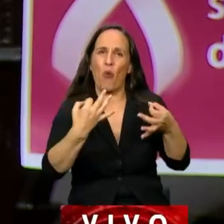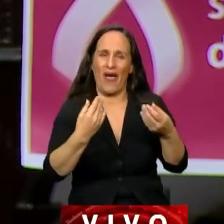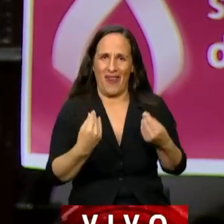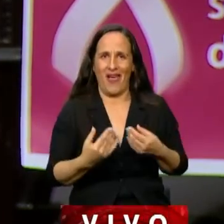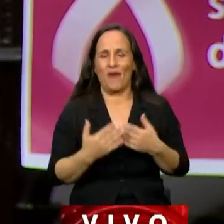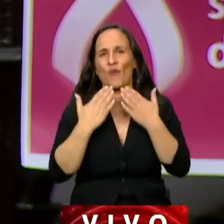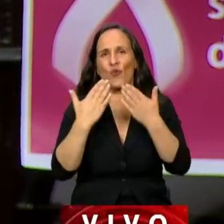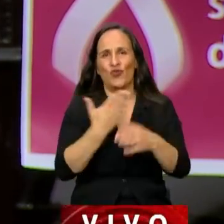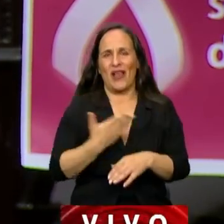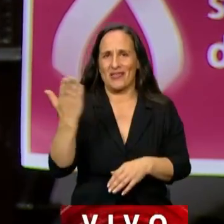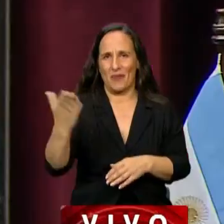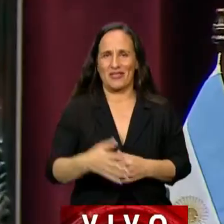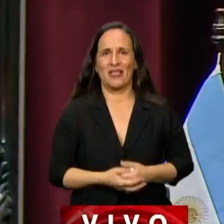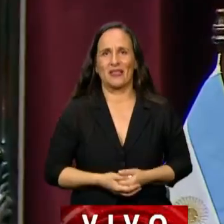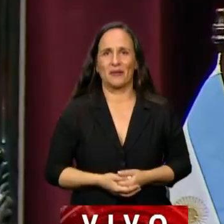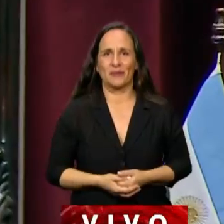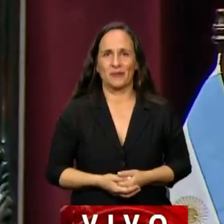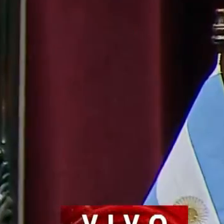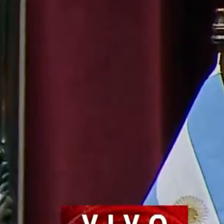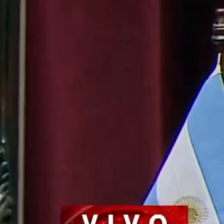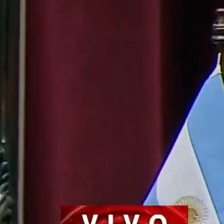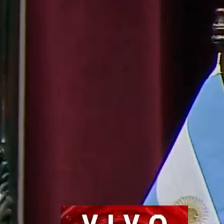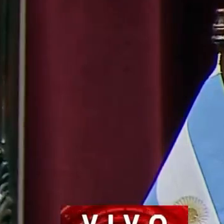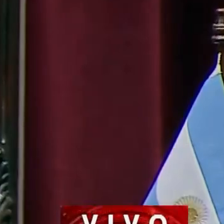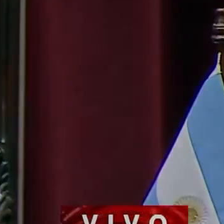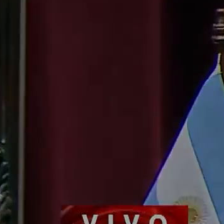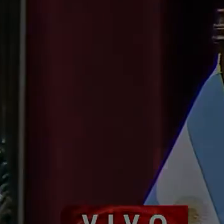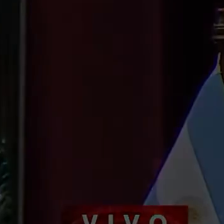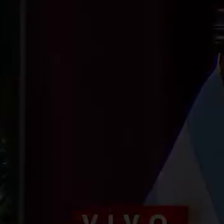Muchas gracias, señor presidente. Muchas gracias, diputada Azcárate.